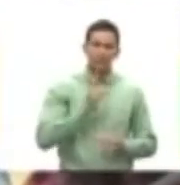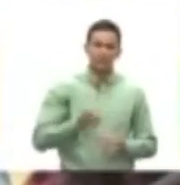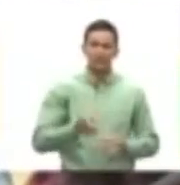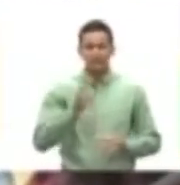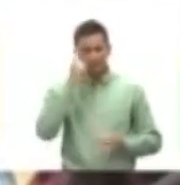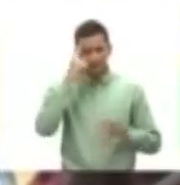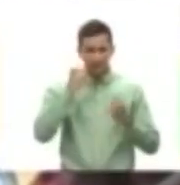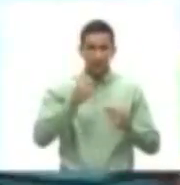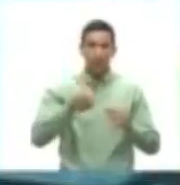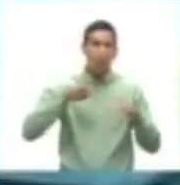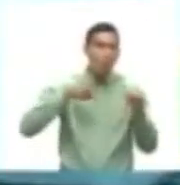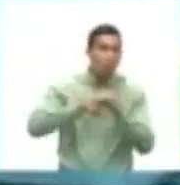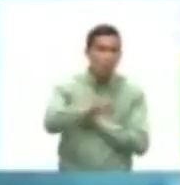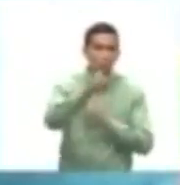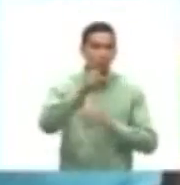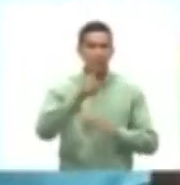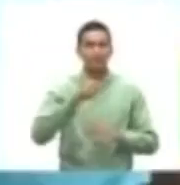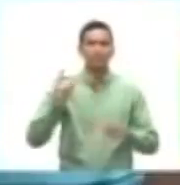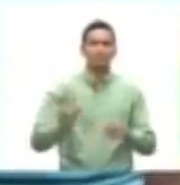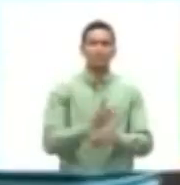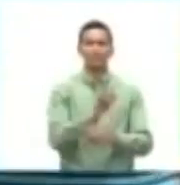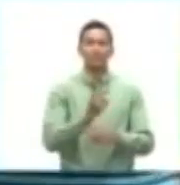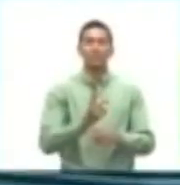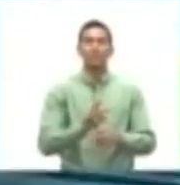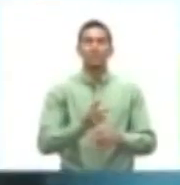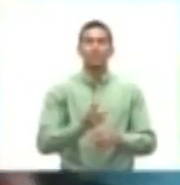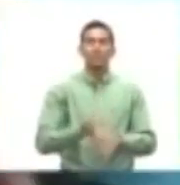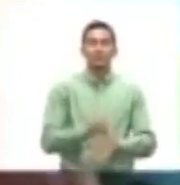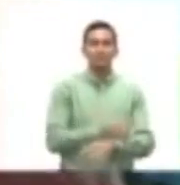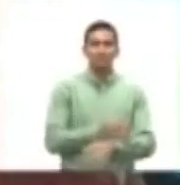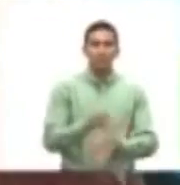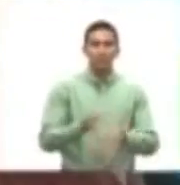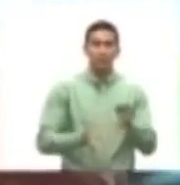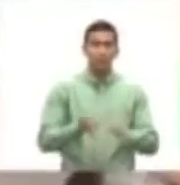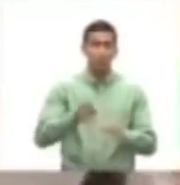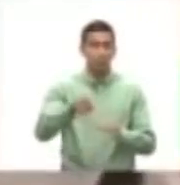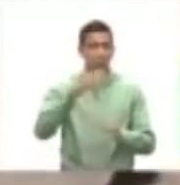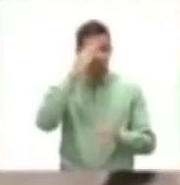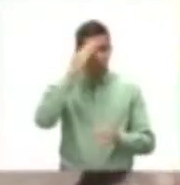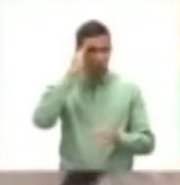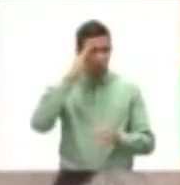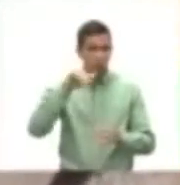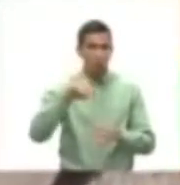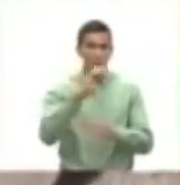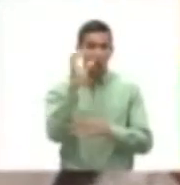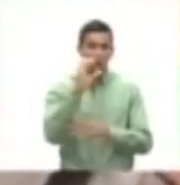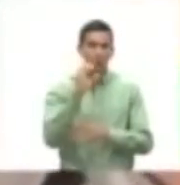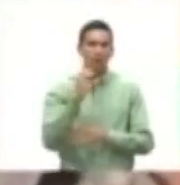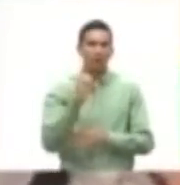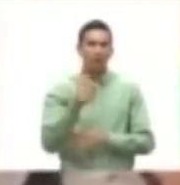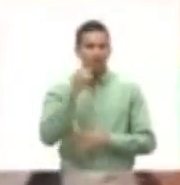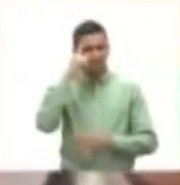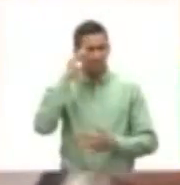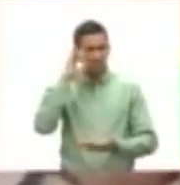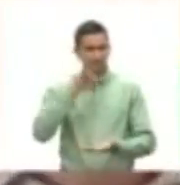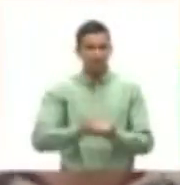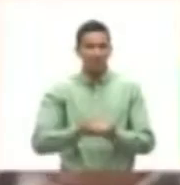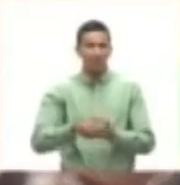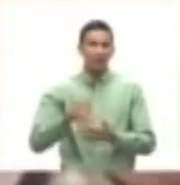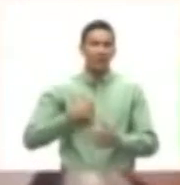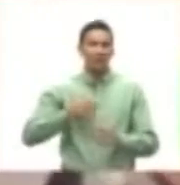de fuga y además añadió que no estaba comprobado que el juicio al que fue sometido en Colombia se debiera a persecución política como alega